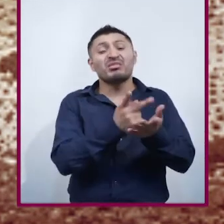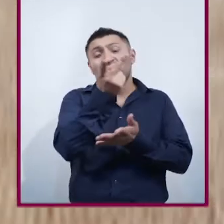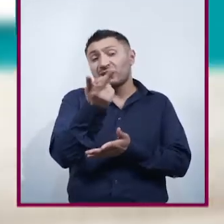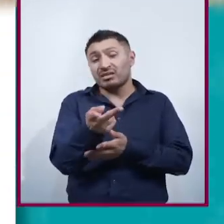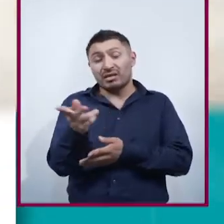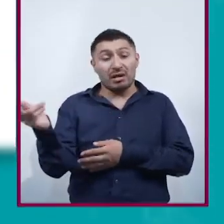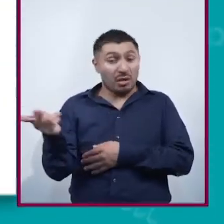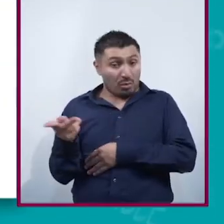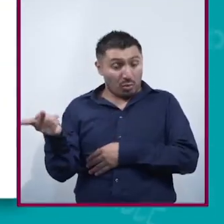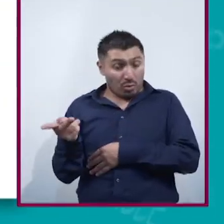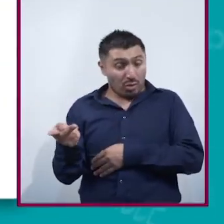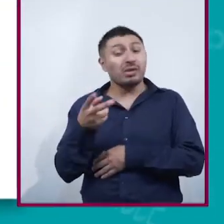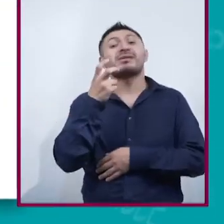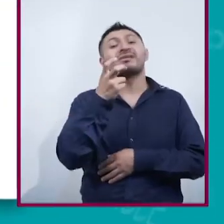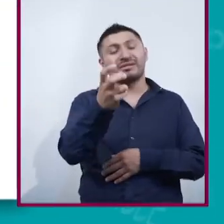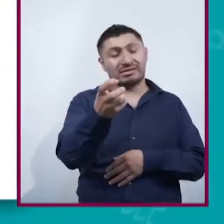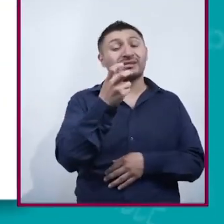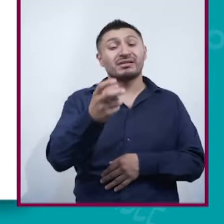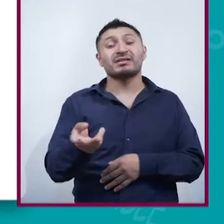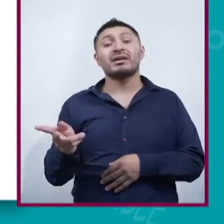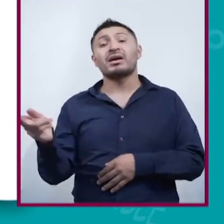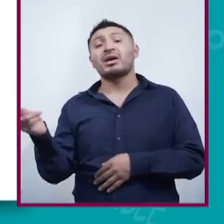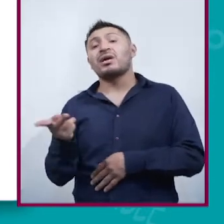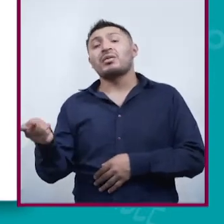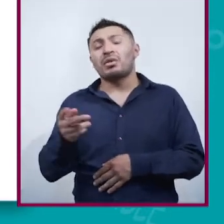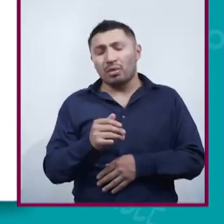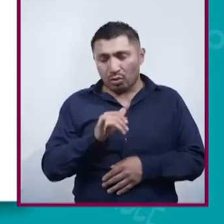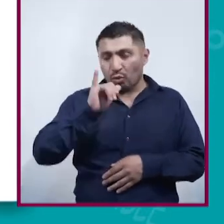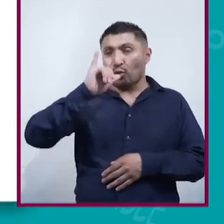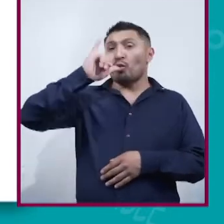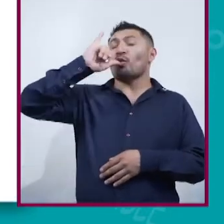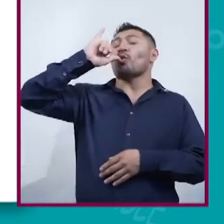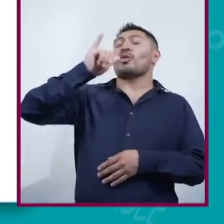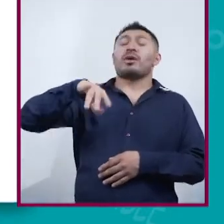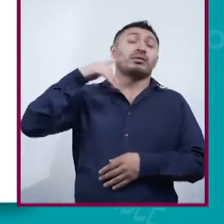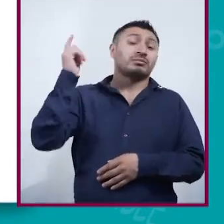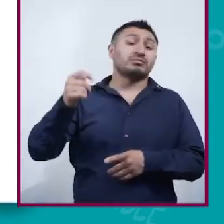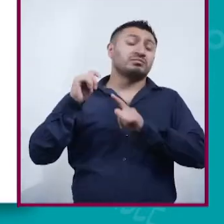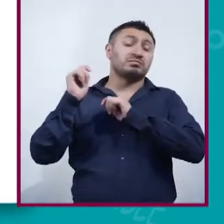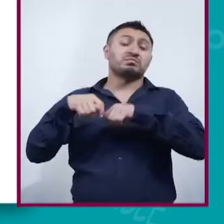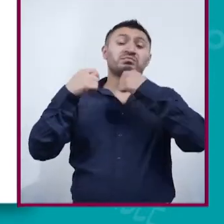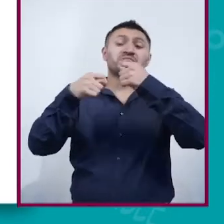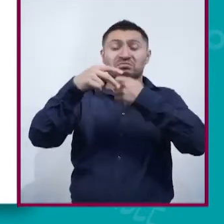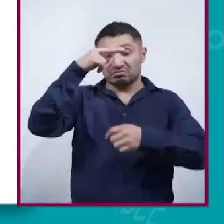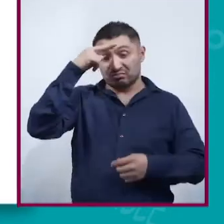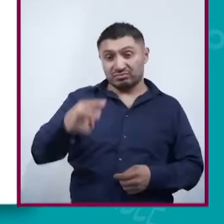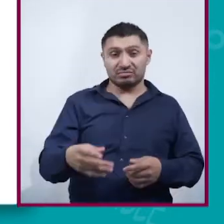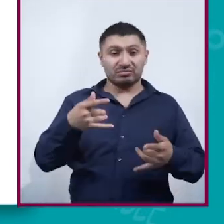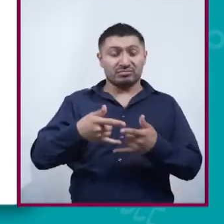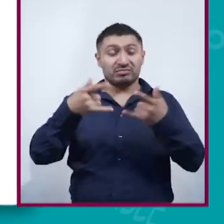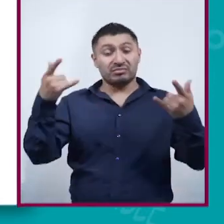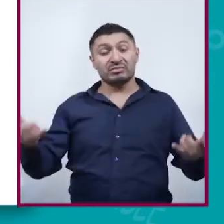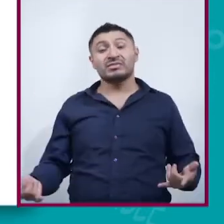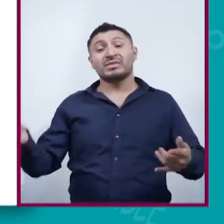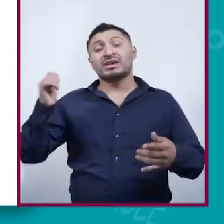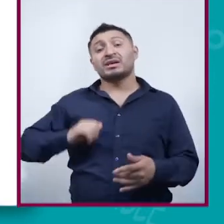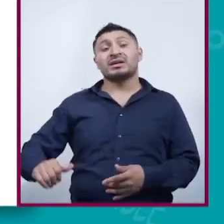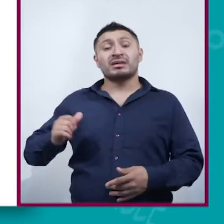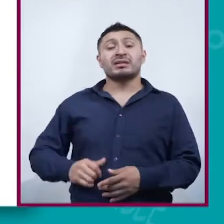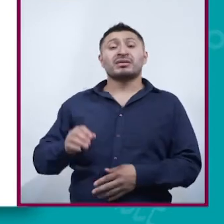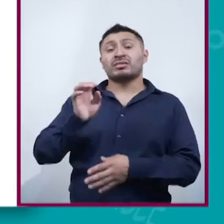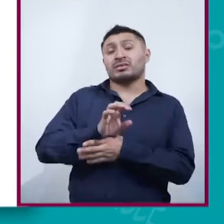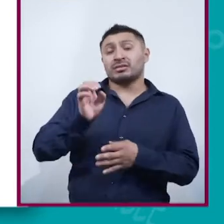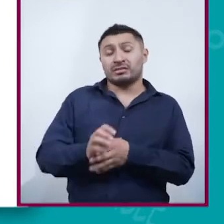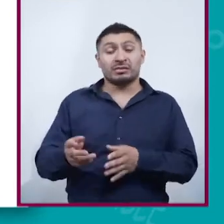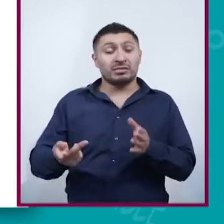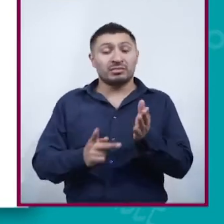planta? ¿Pulque? Eso es. El pulque es una bebida fermentada tradicional de México, de origen prehispánico.